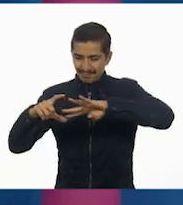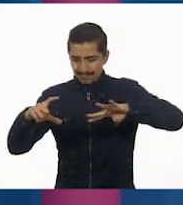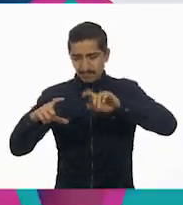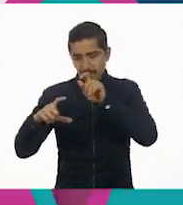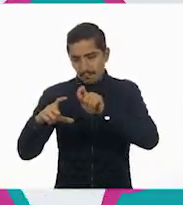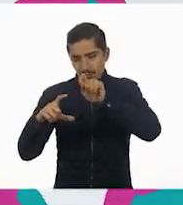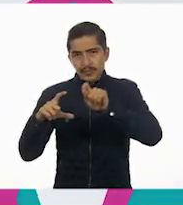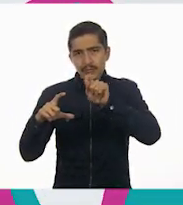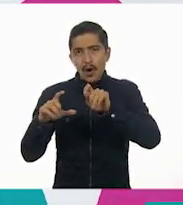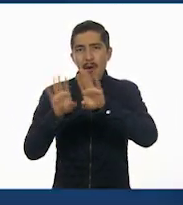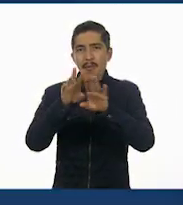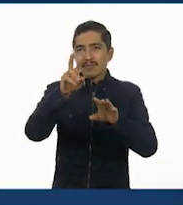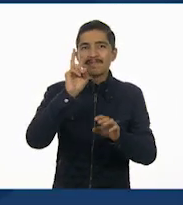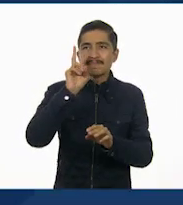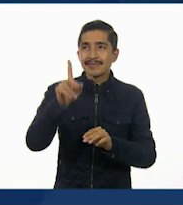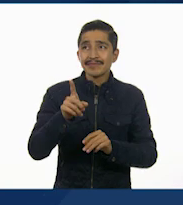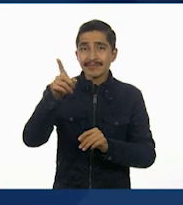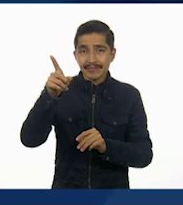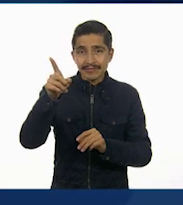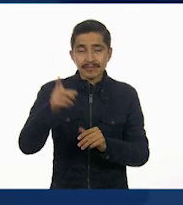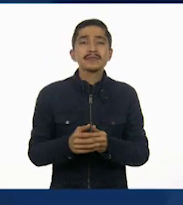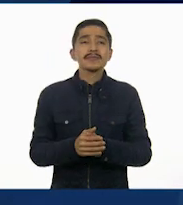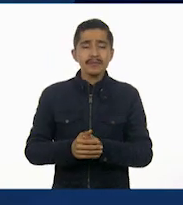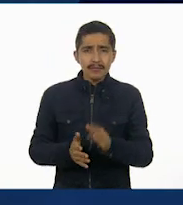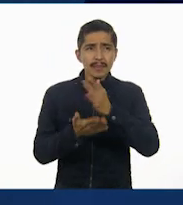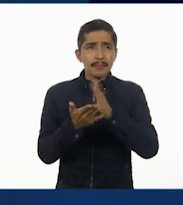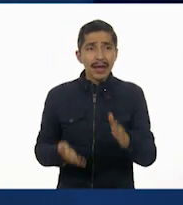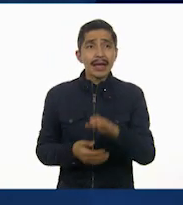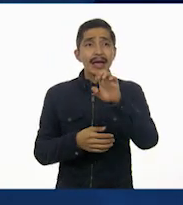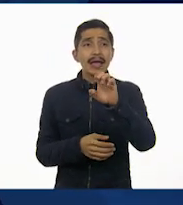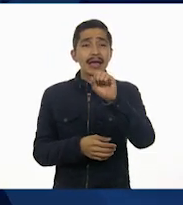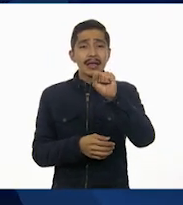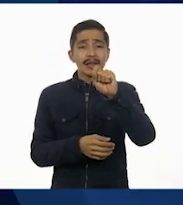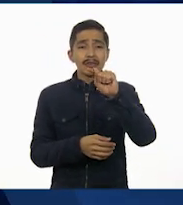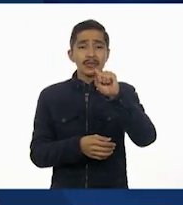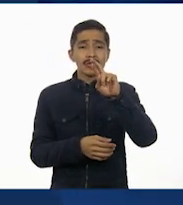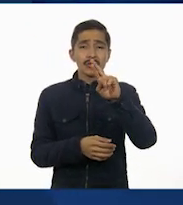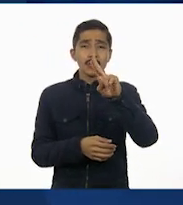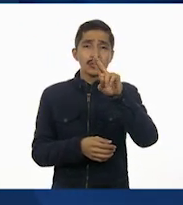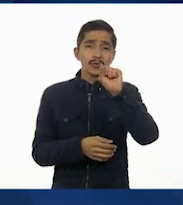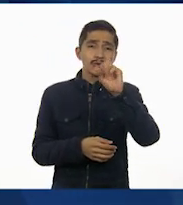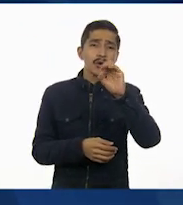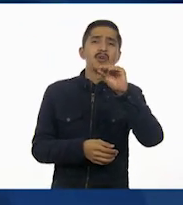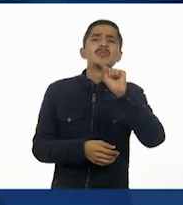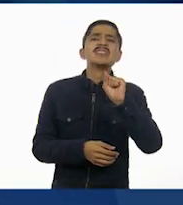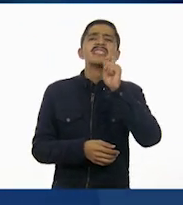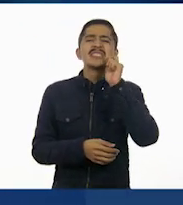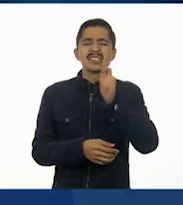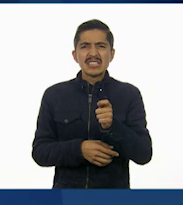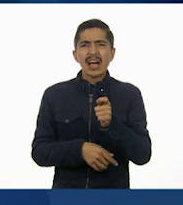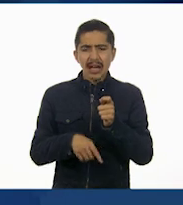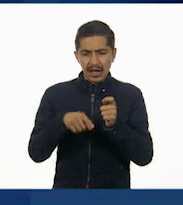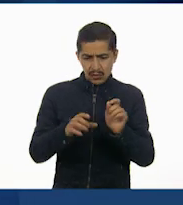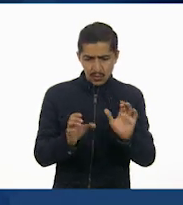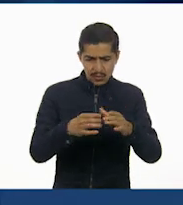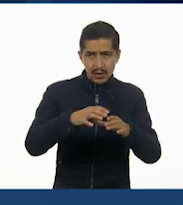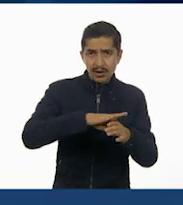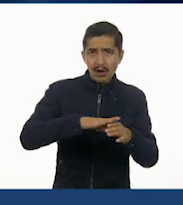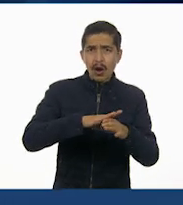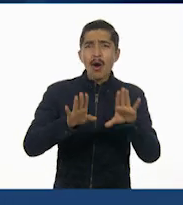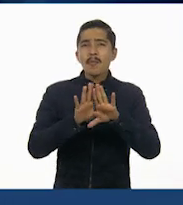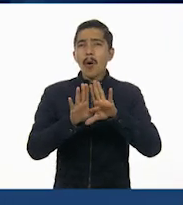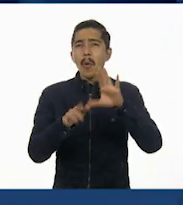lo pueden observar. Además, los etruscos fueron una civilización que recibió influencia de culturas como